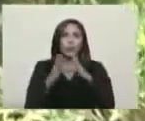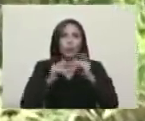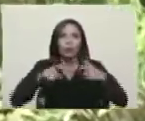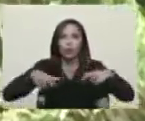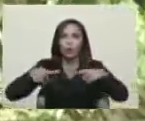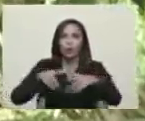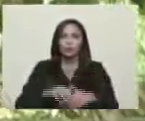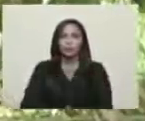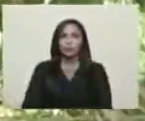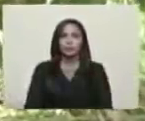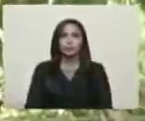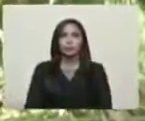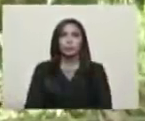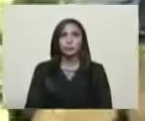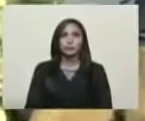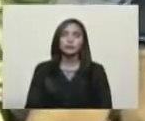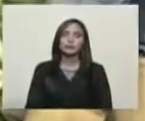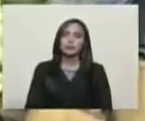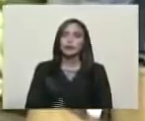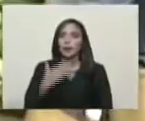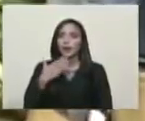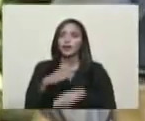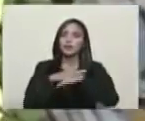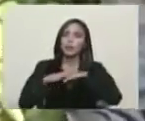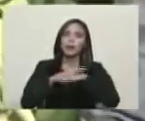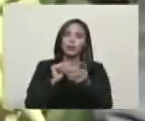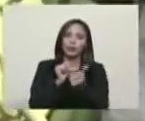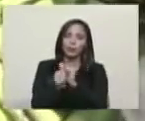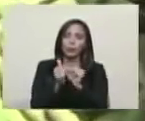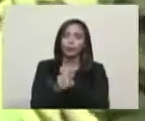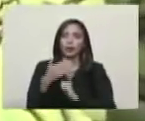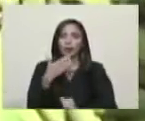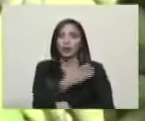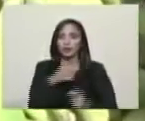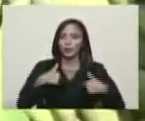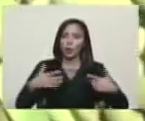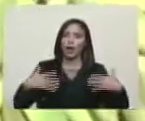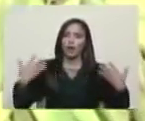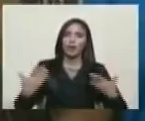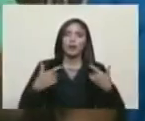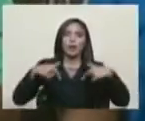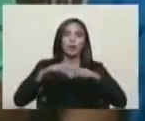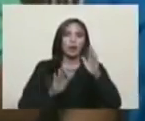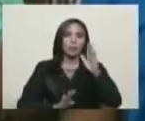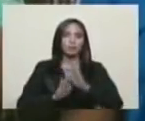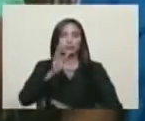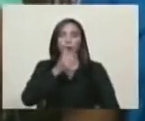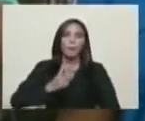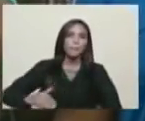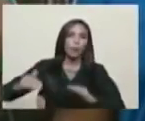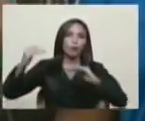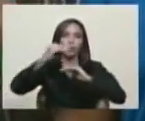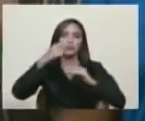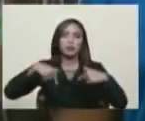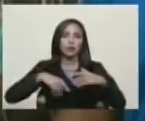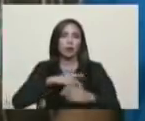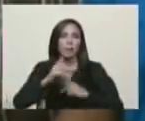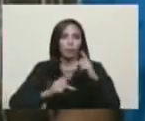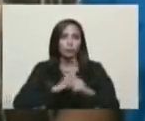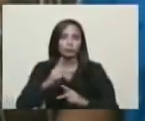productivo. Bueno, ministro, muchas gracias, bien contento. Desde la Aragua potencia productiva, una superficie de